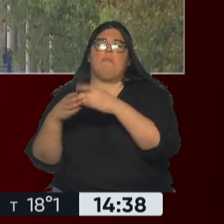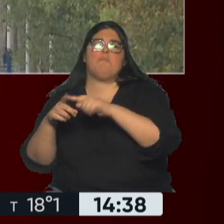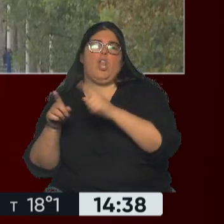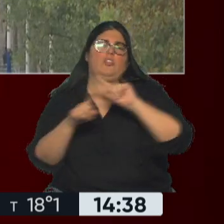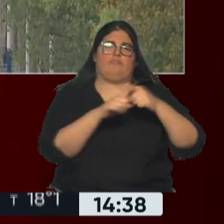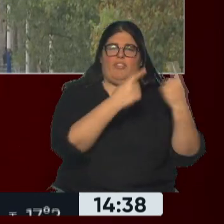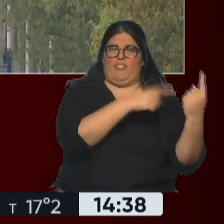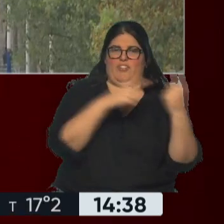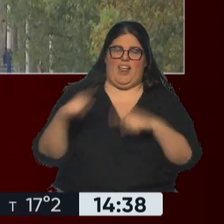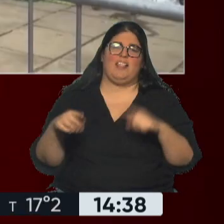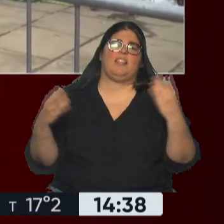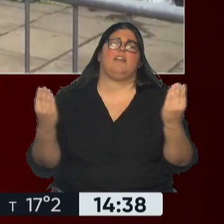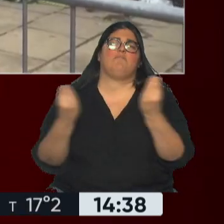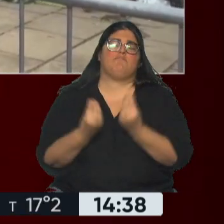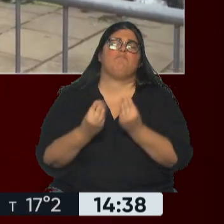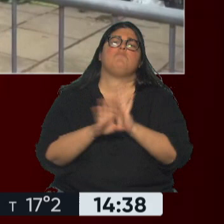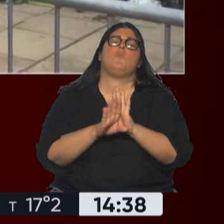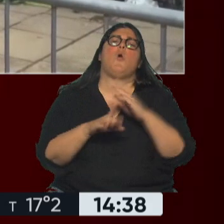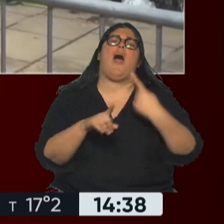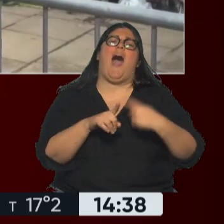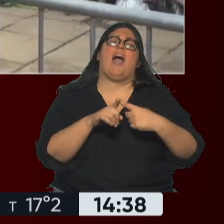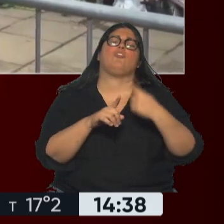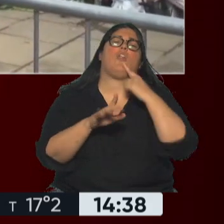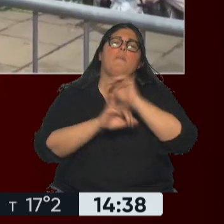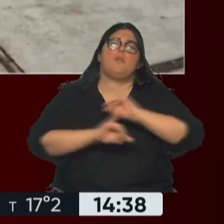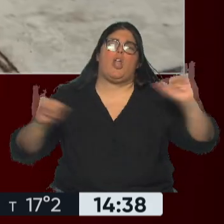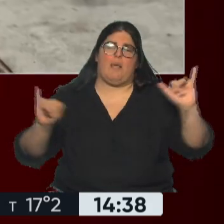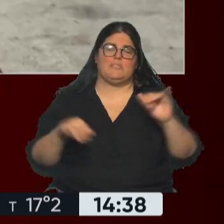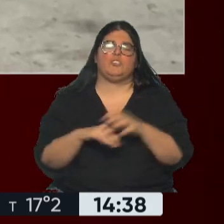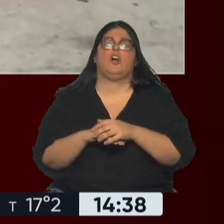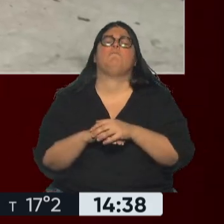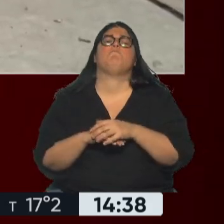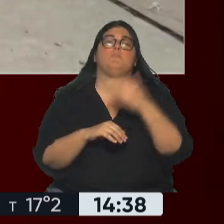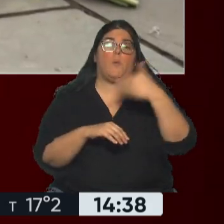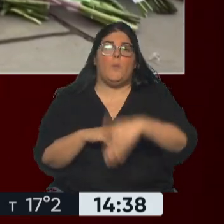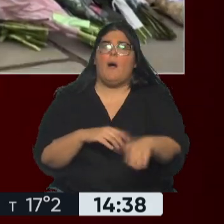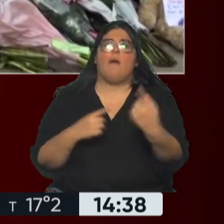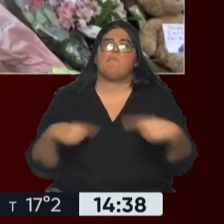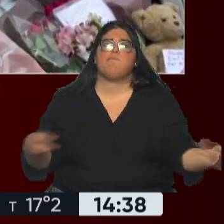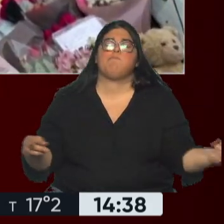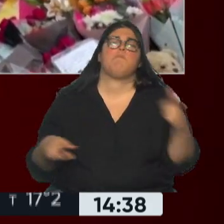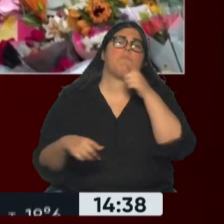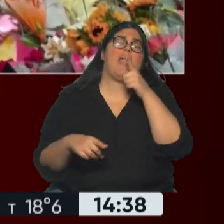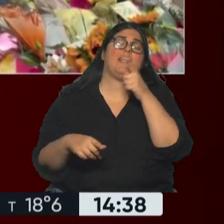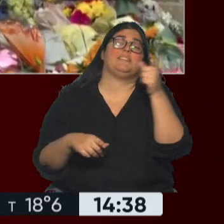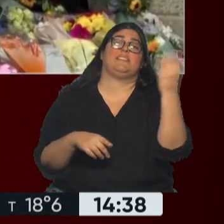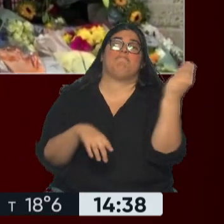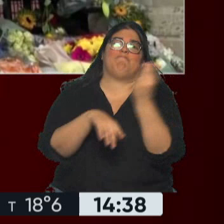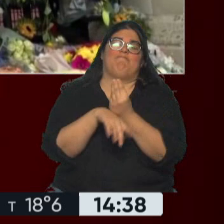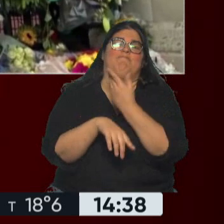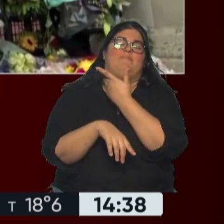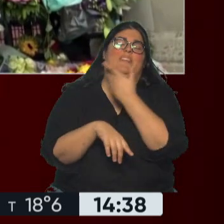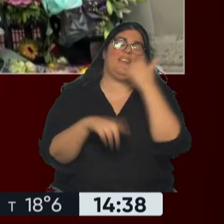de este acto de proclamación. ¿Qué se viene? Sobre todo ahora, me parece un reinado con varias dificultades que va a